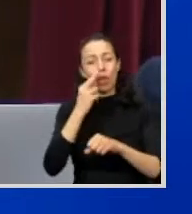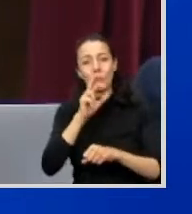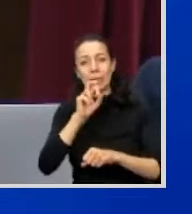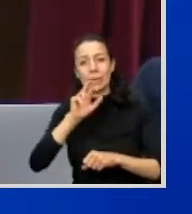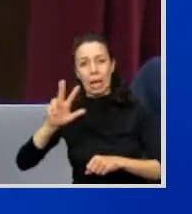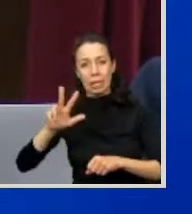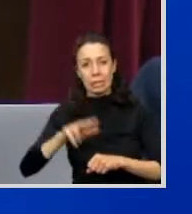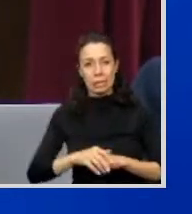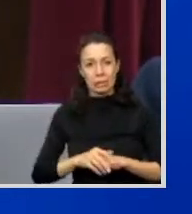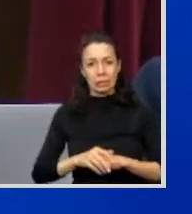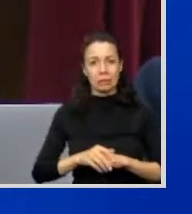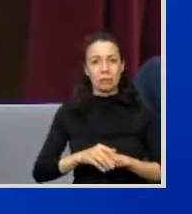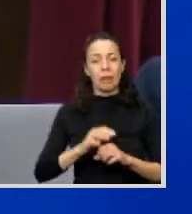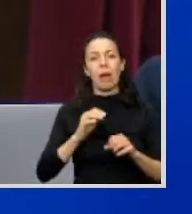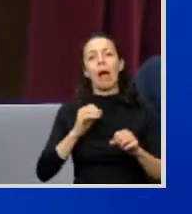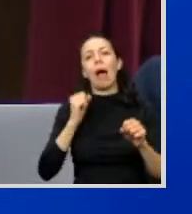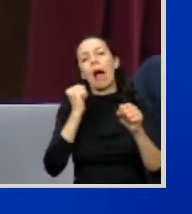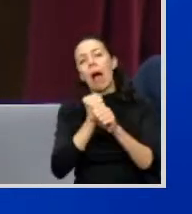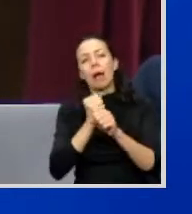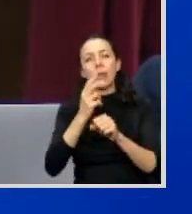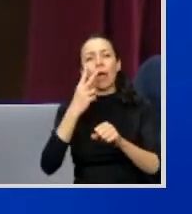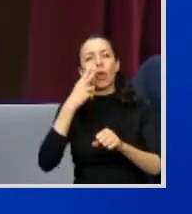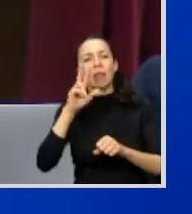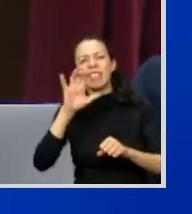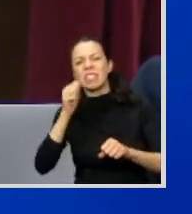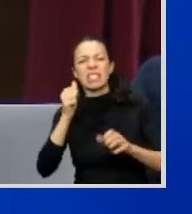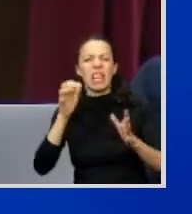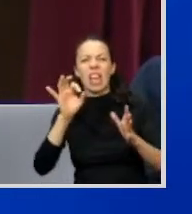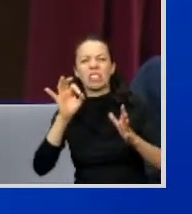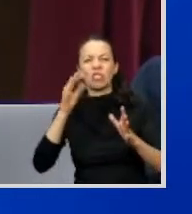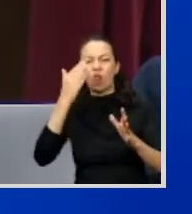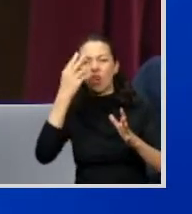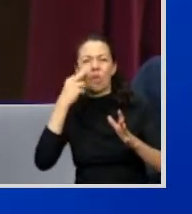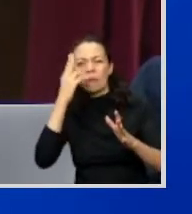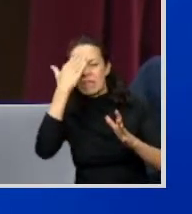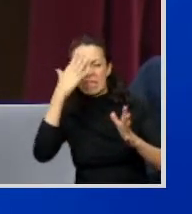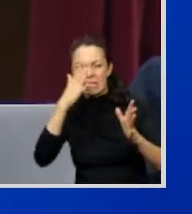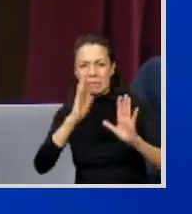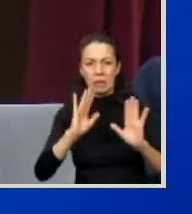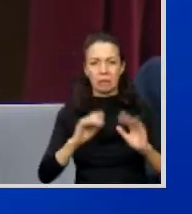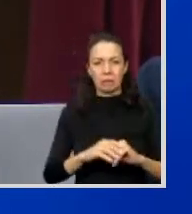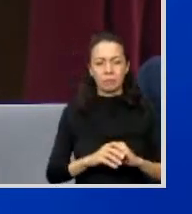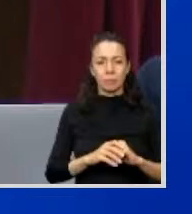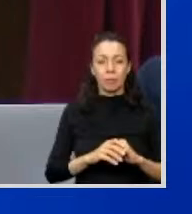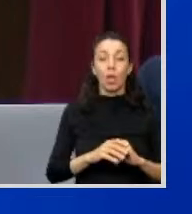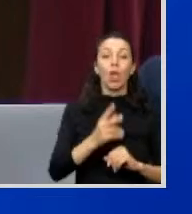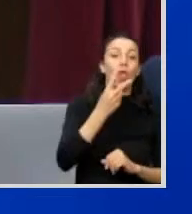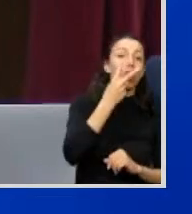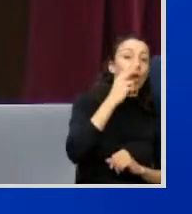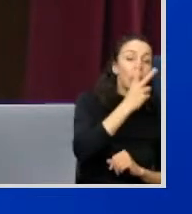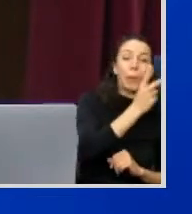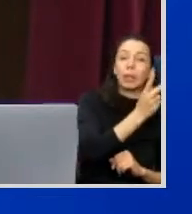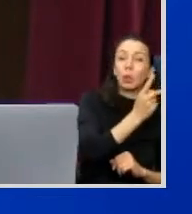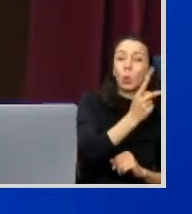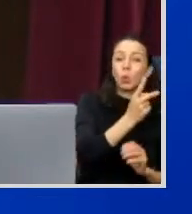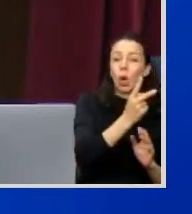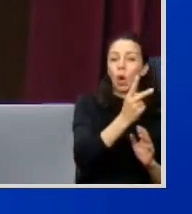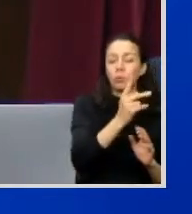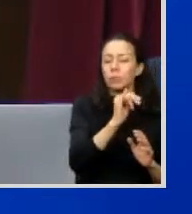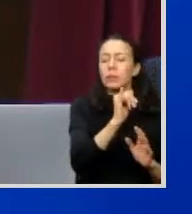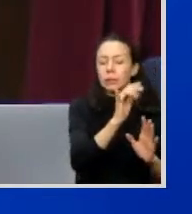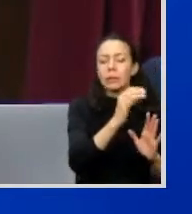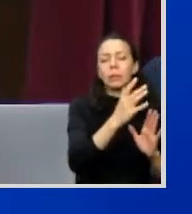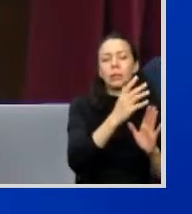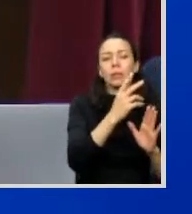respeto de la sociedad fue de esa manera. La gente votaron a La Libertad Avanza. ¿Cuál va a ser el futuro de la UCR, Manuel? Ahora en diciembre tienen renovación